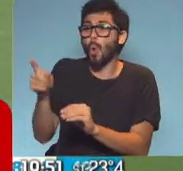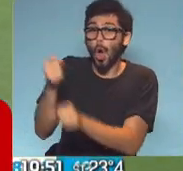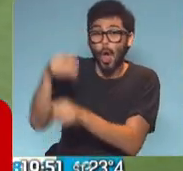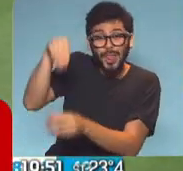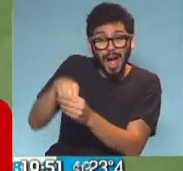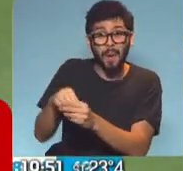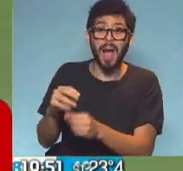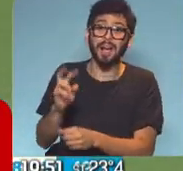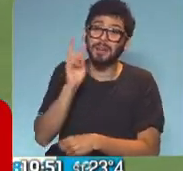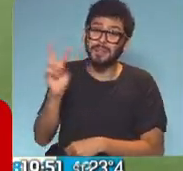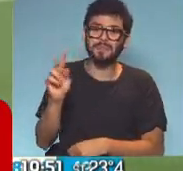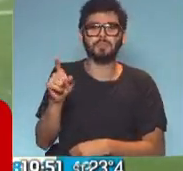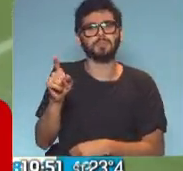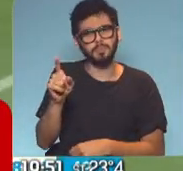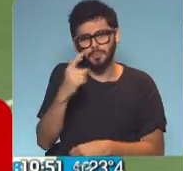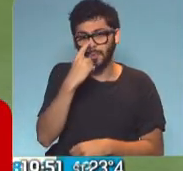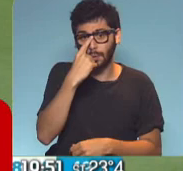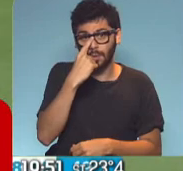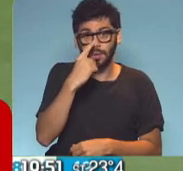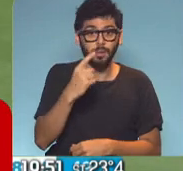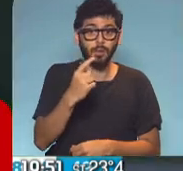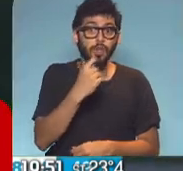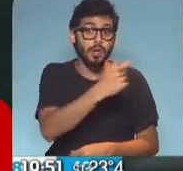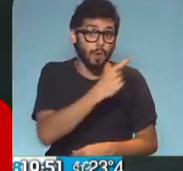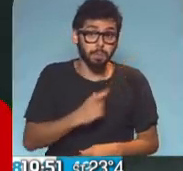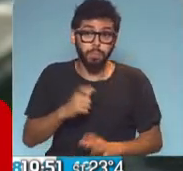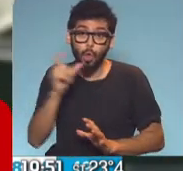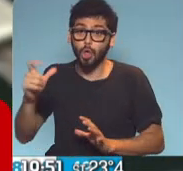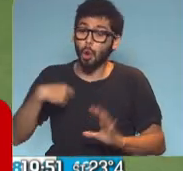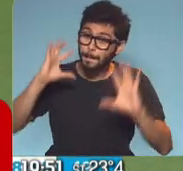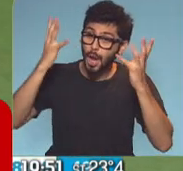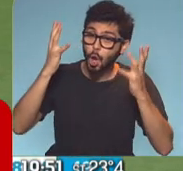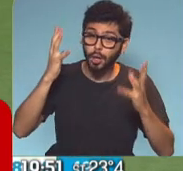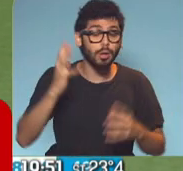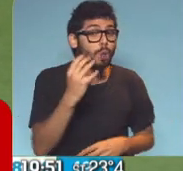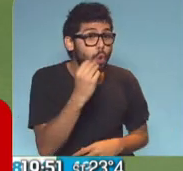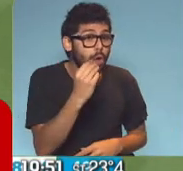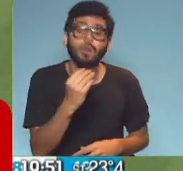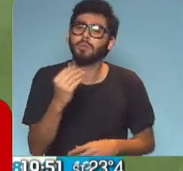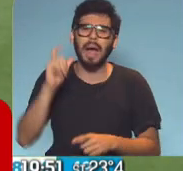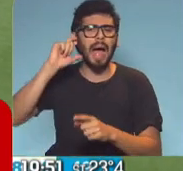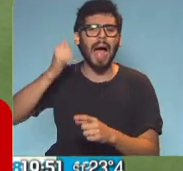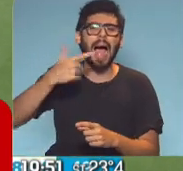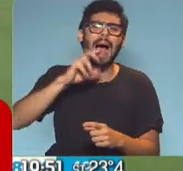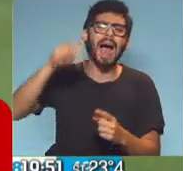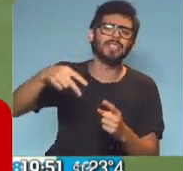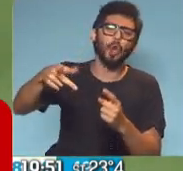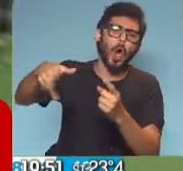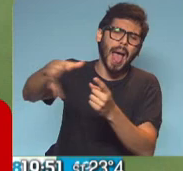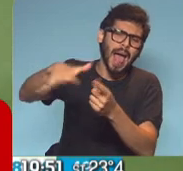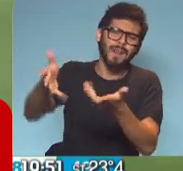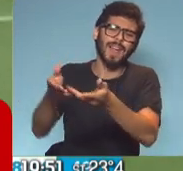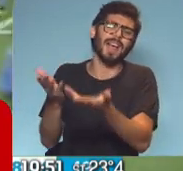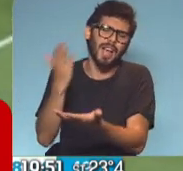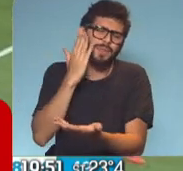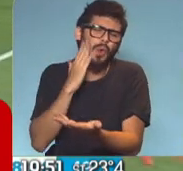vos, que yo estaba... Si viene un palo lo paso, ¿eh? Me enojé. ¿Cómo no? Dice, a ver. Gastón y todos los chicos de ahí, muchachos, buena